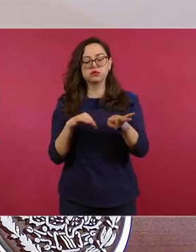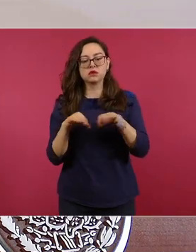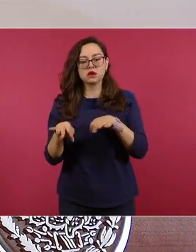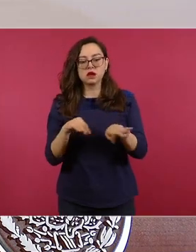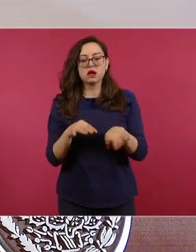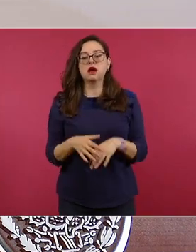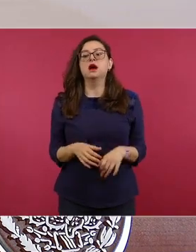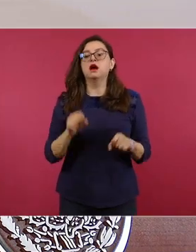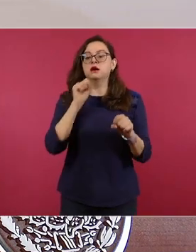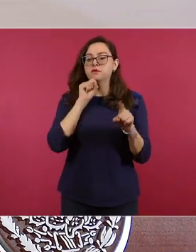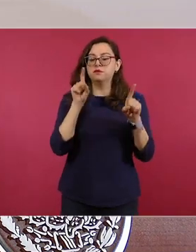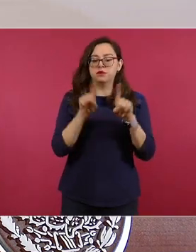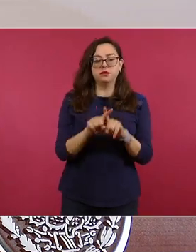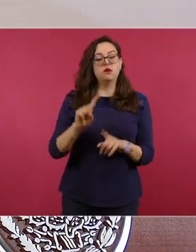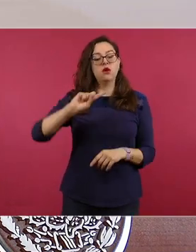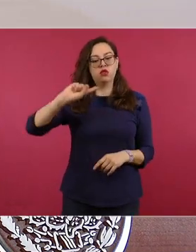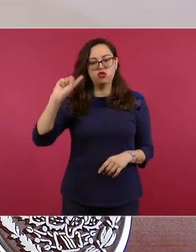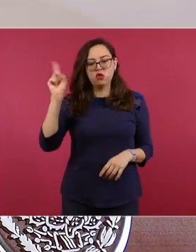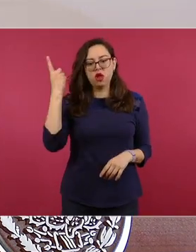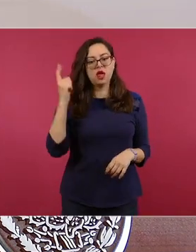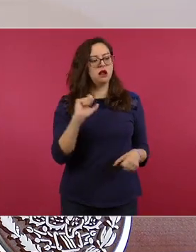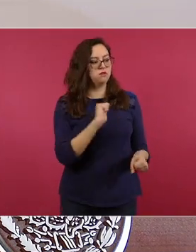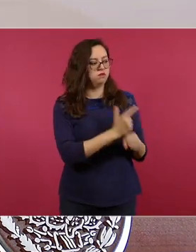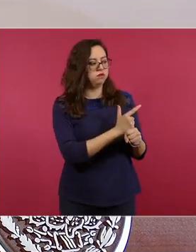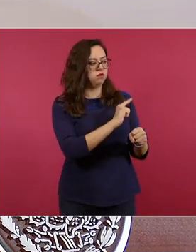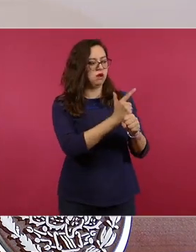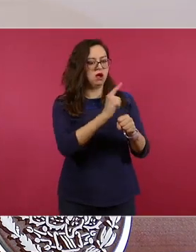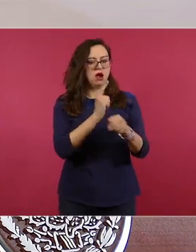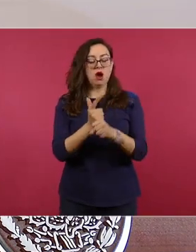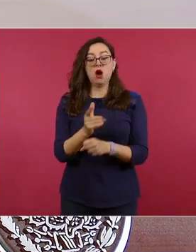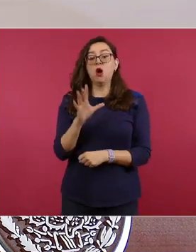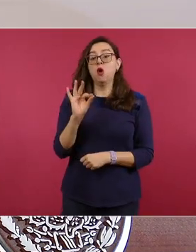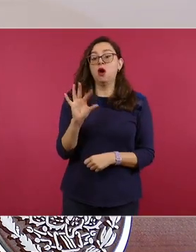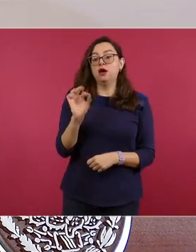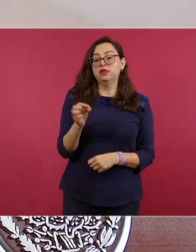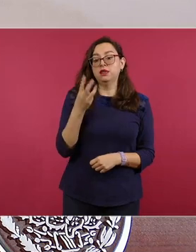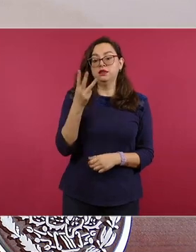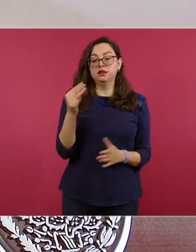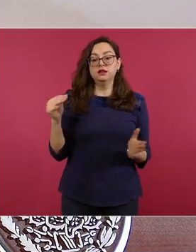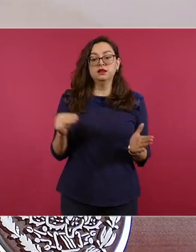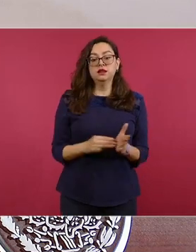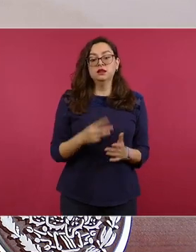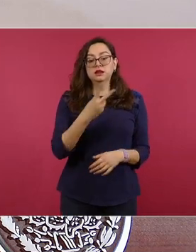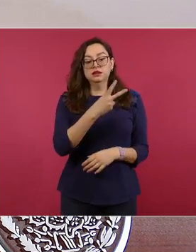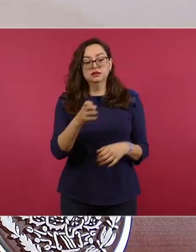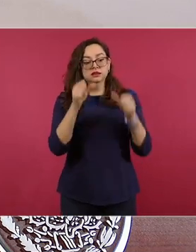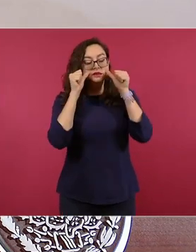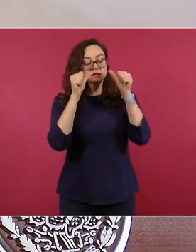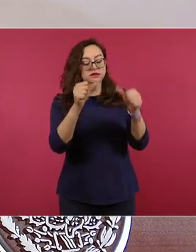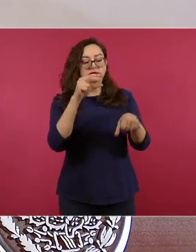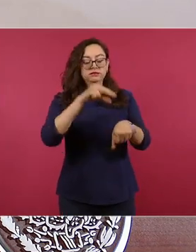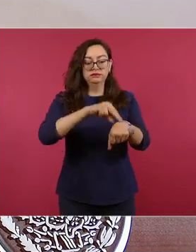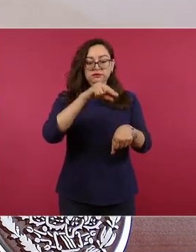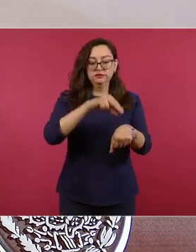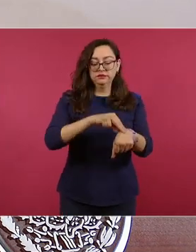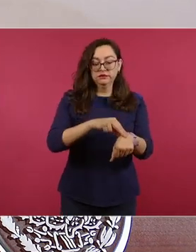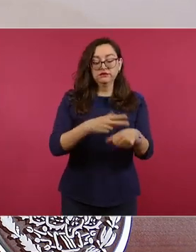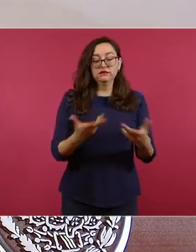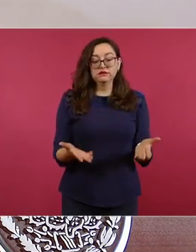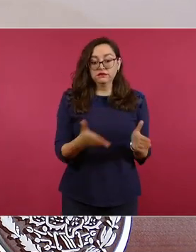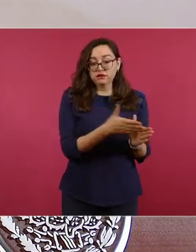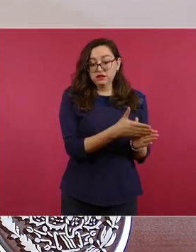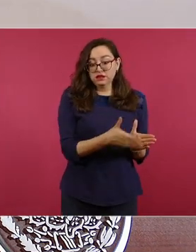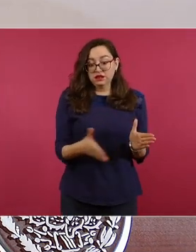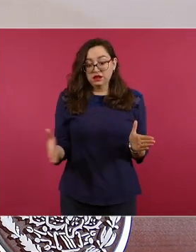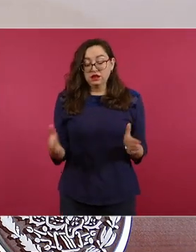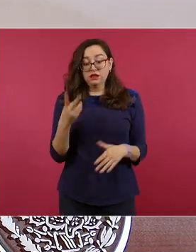283.800.77 dólares americanos. Se brindaron 43.200 atenciones médicas. En el periodo que